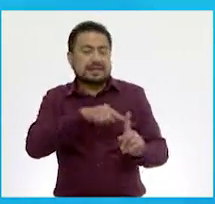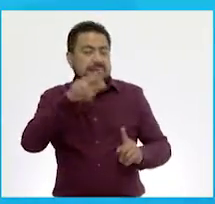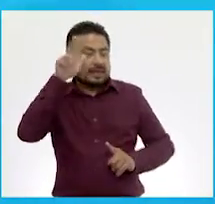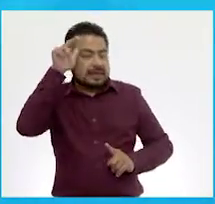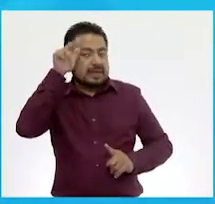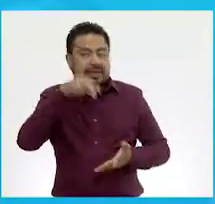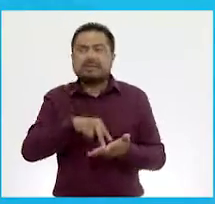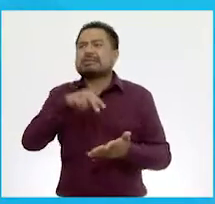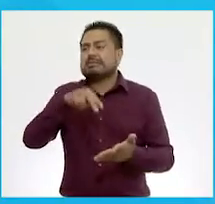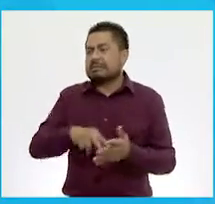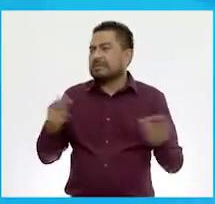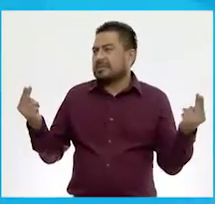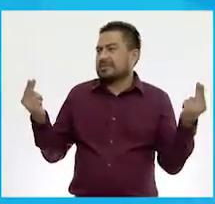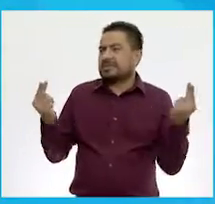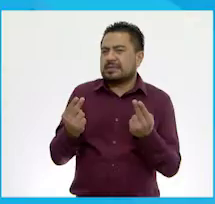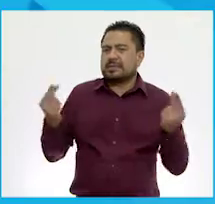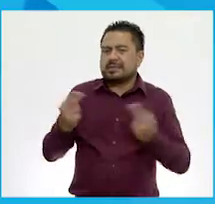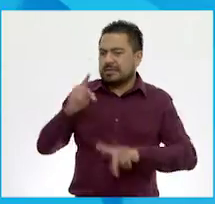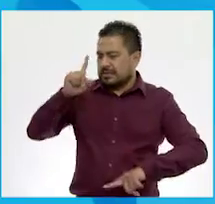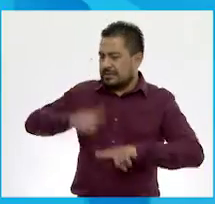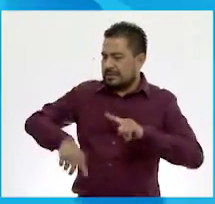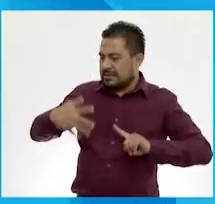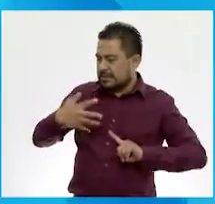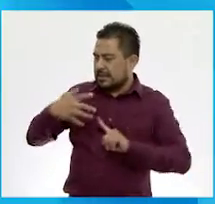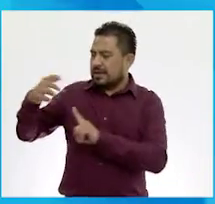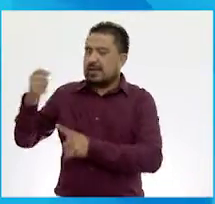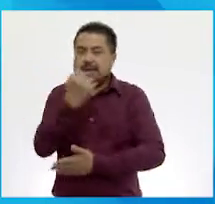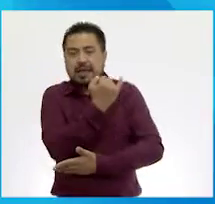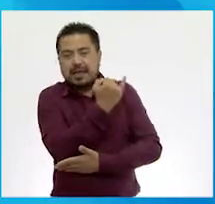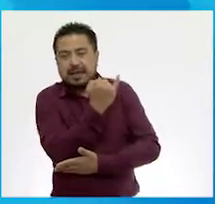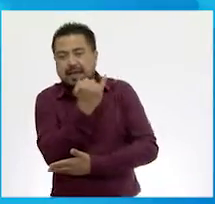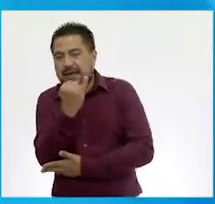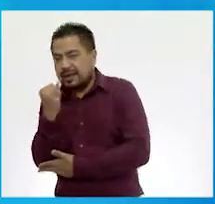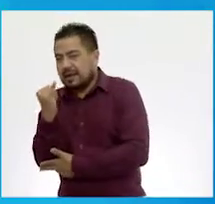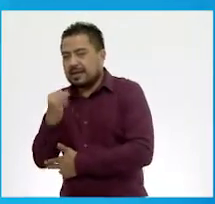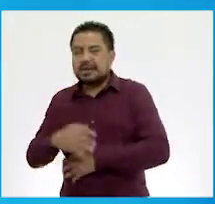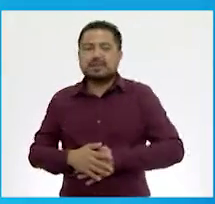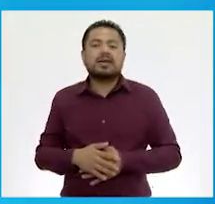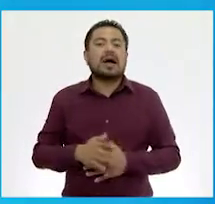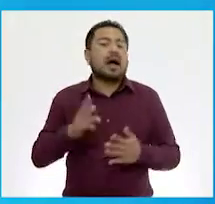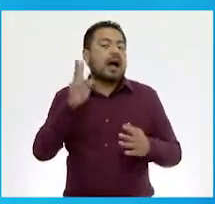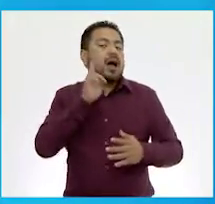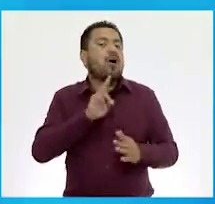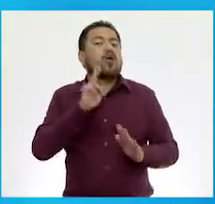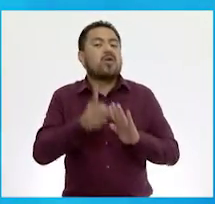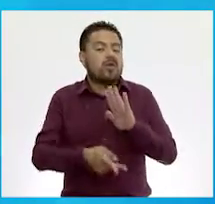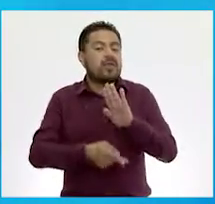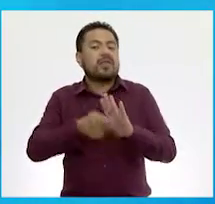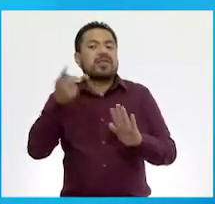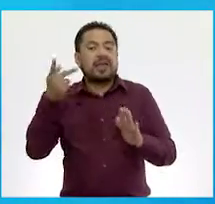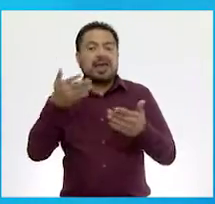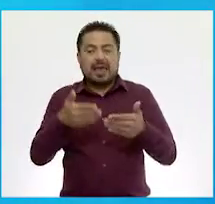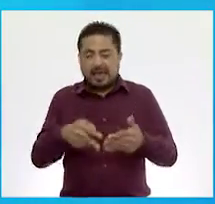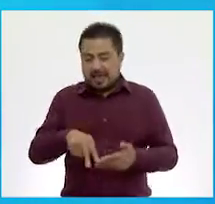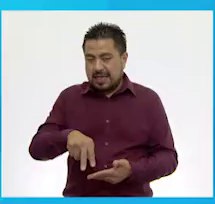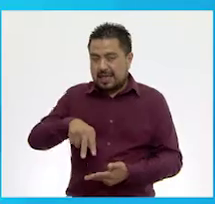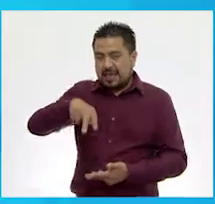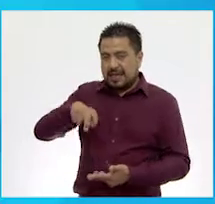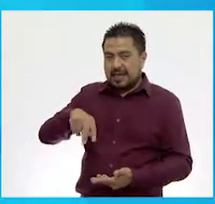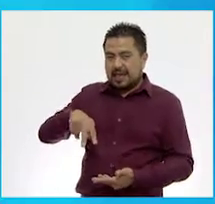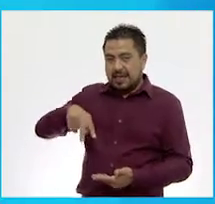brinco necesito, me saques de este jardín. ¿Probamos otra vez? ¡Hacia